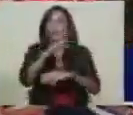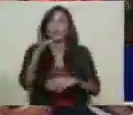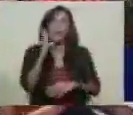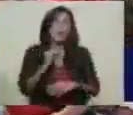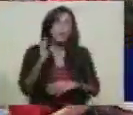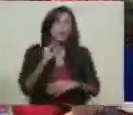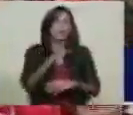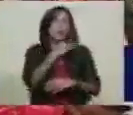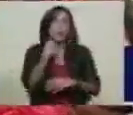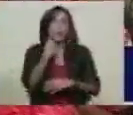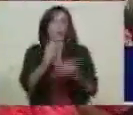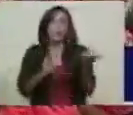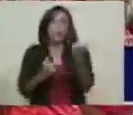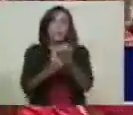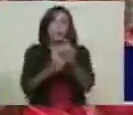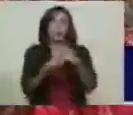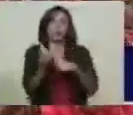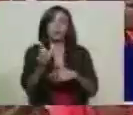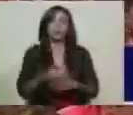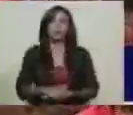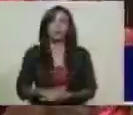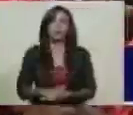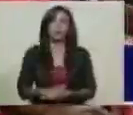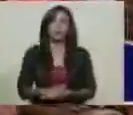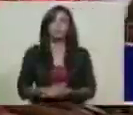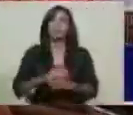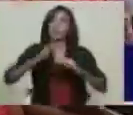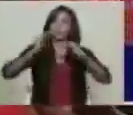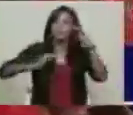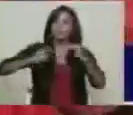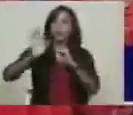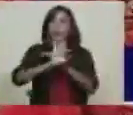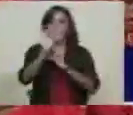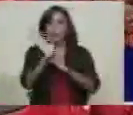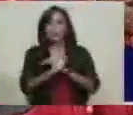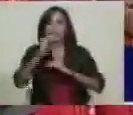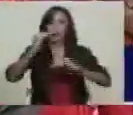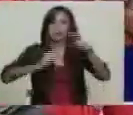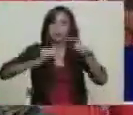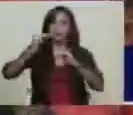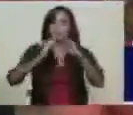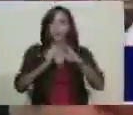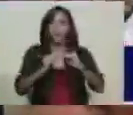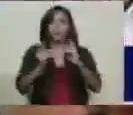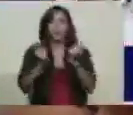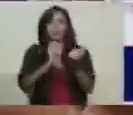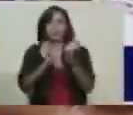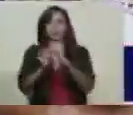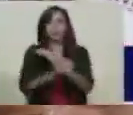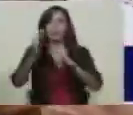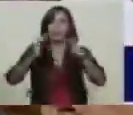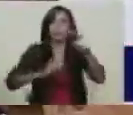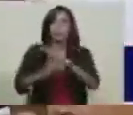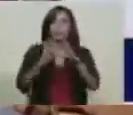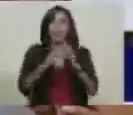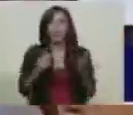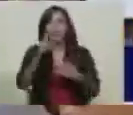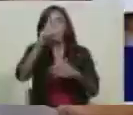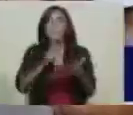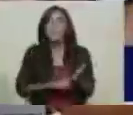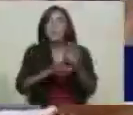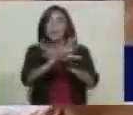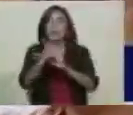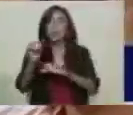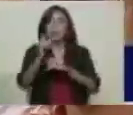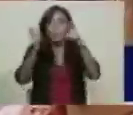PSU. Dimos balance ante esta plenaria de lo que fue nuestro tercer congreso de la juventud del partido, presidente, más de 1.500